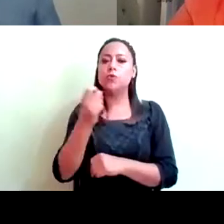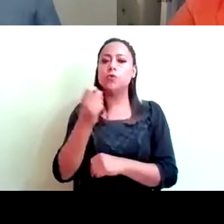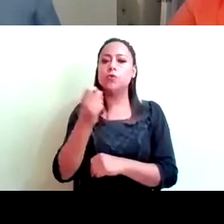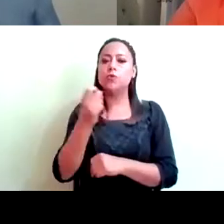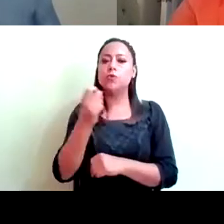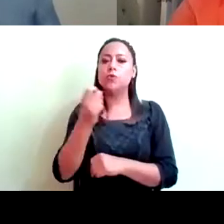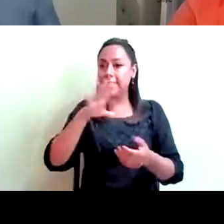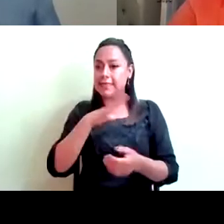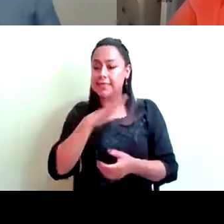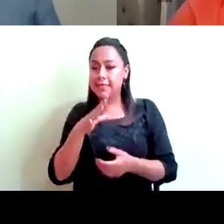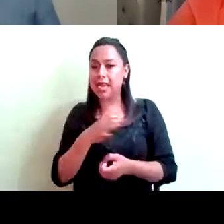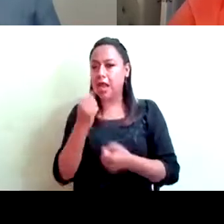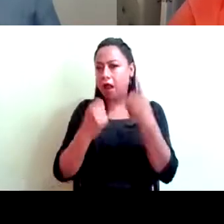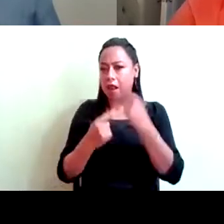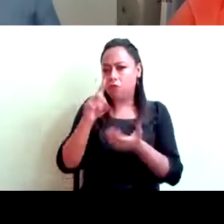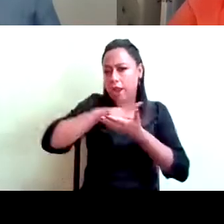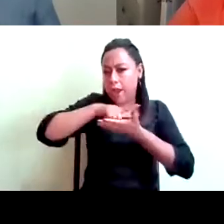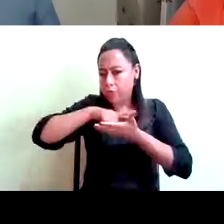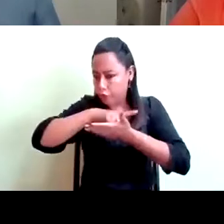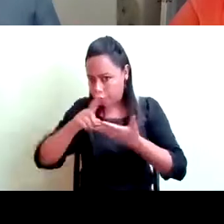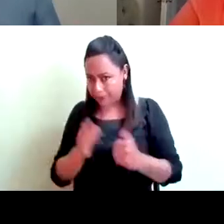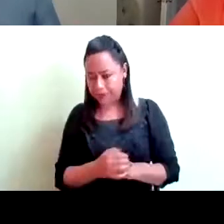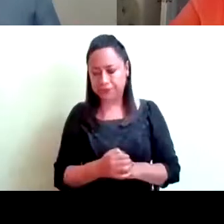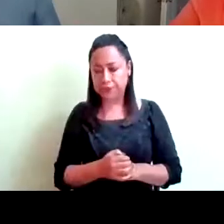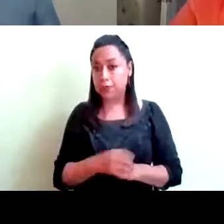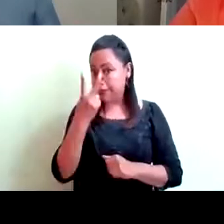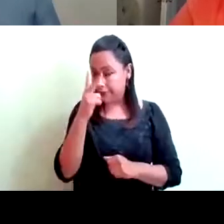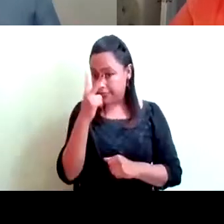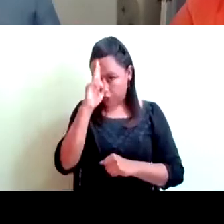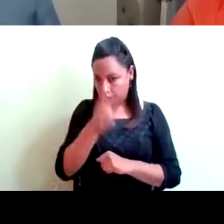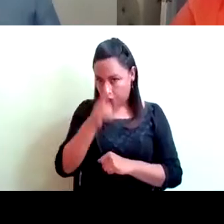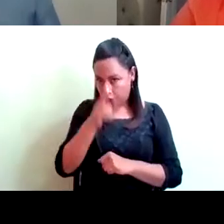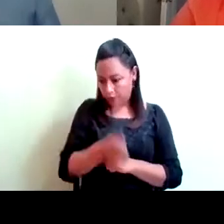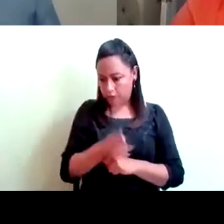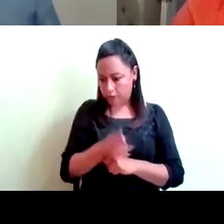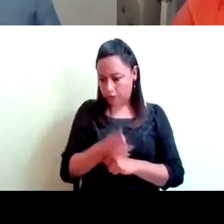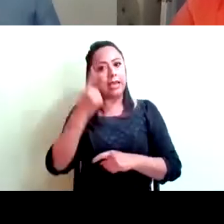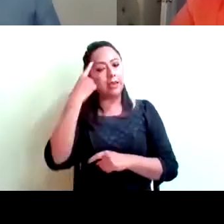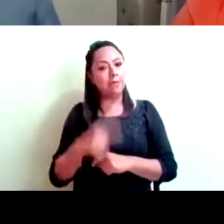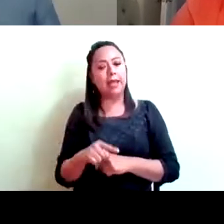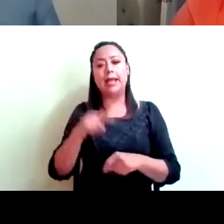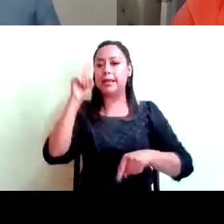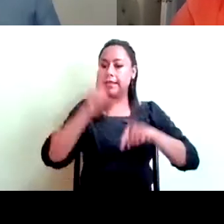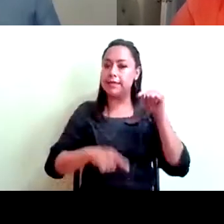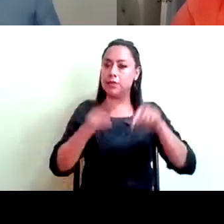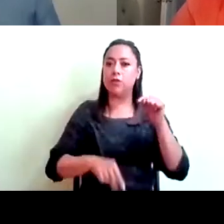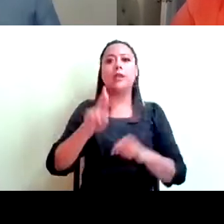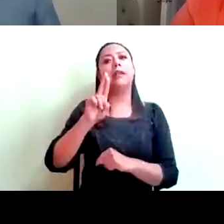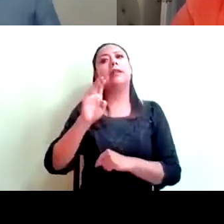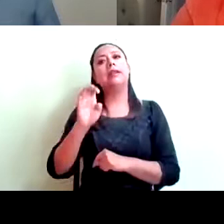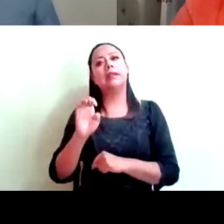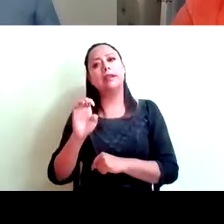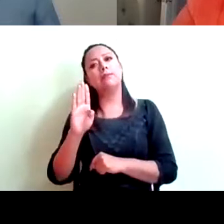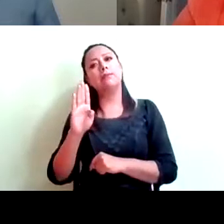estupefacientes. Estas dos restricciones que se hacen para el retiro del REBOE nos llevaría a tener un exhorto con